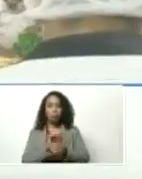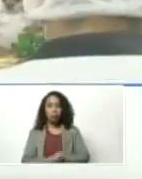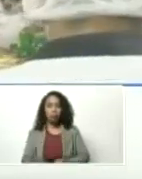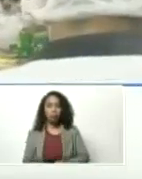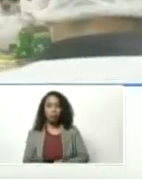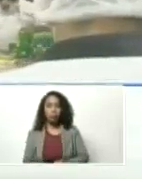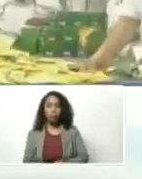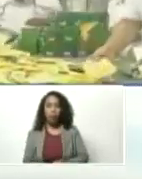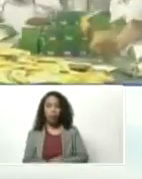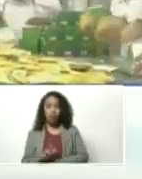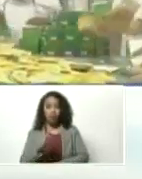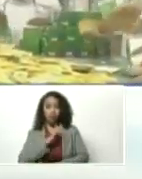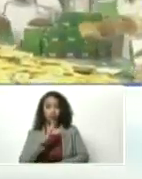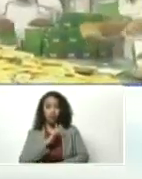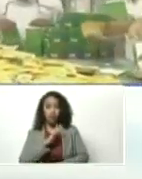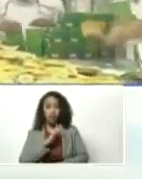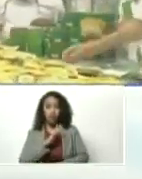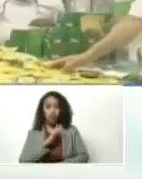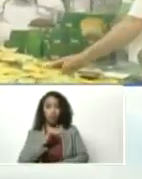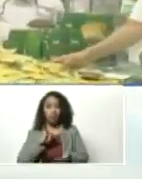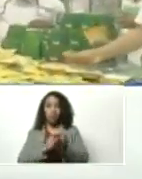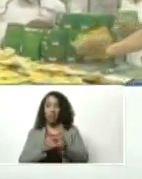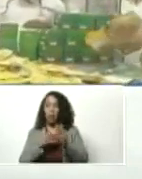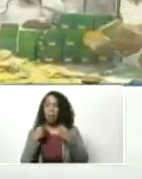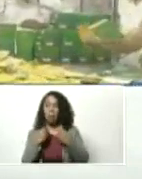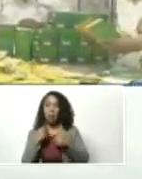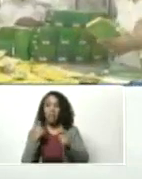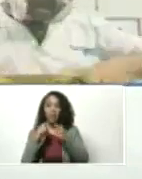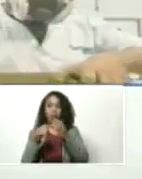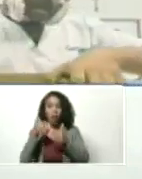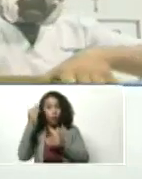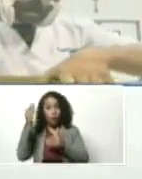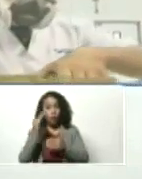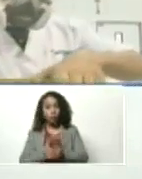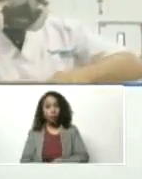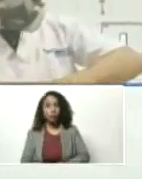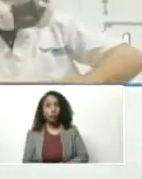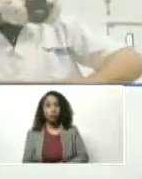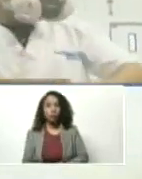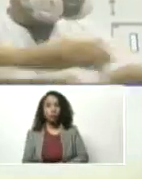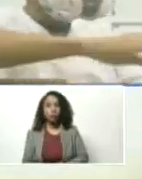Y la calidad es tan que sirve para la exportación.